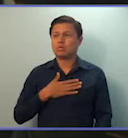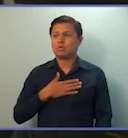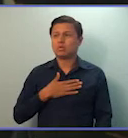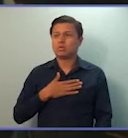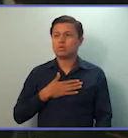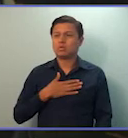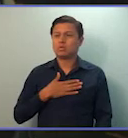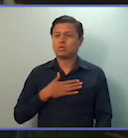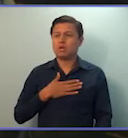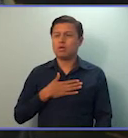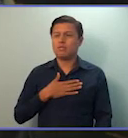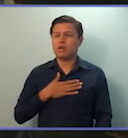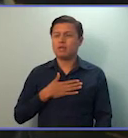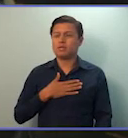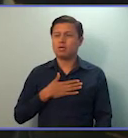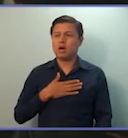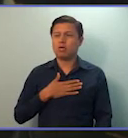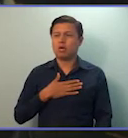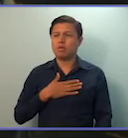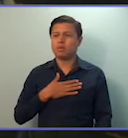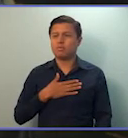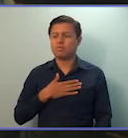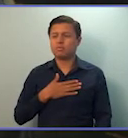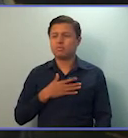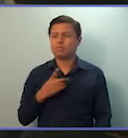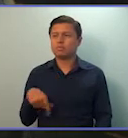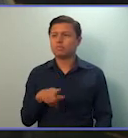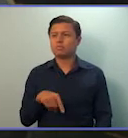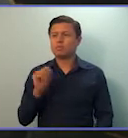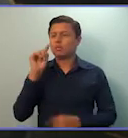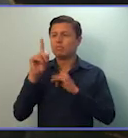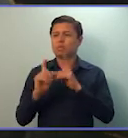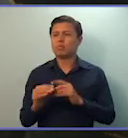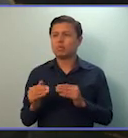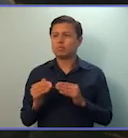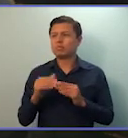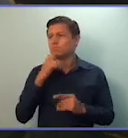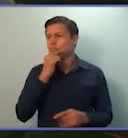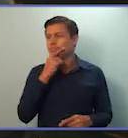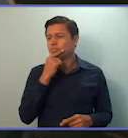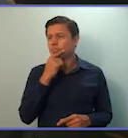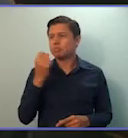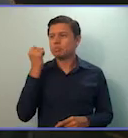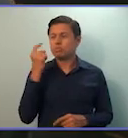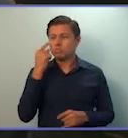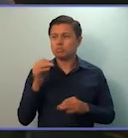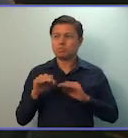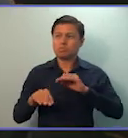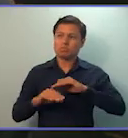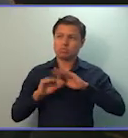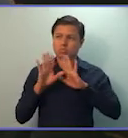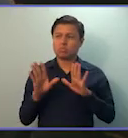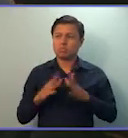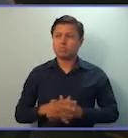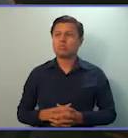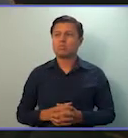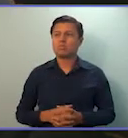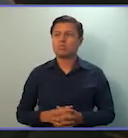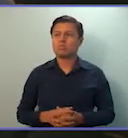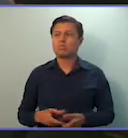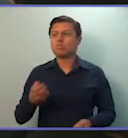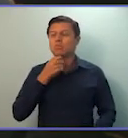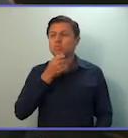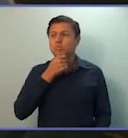del tribunal supremo electoral de dar resultados decía una de las preguntas que me parece muy válida y por supuesto parte de el